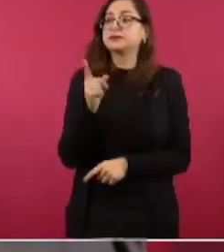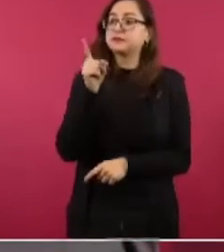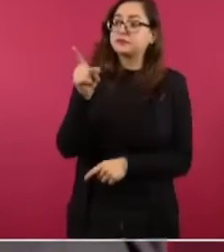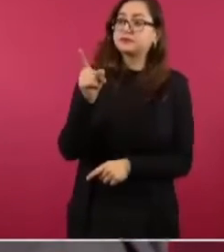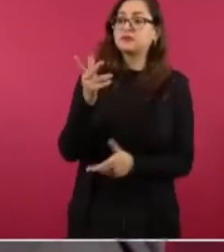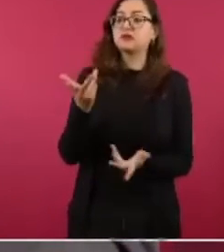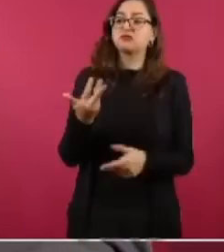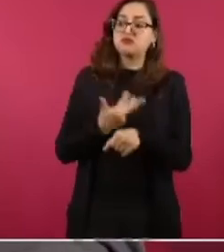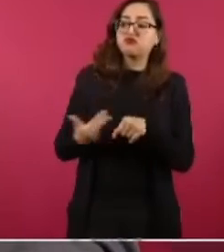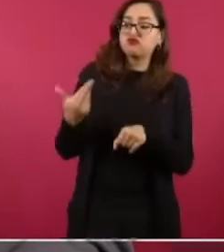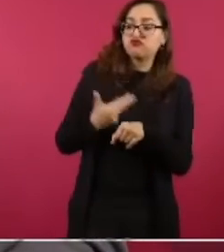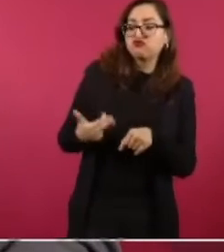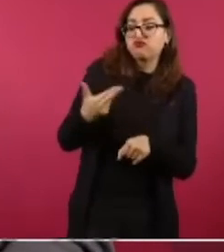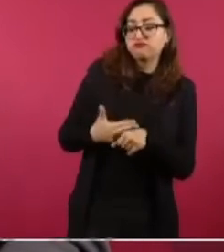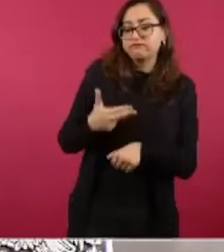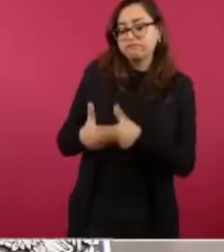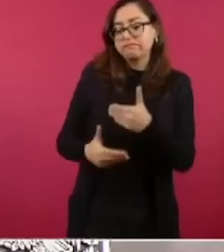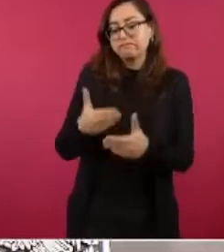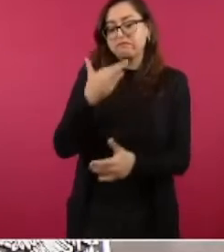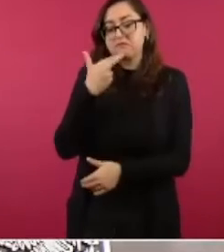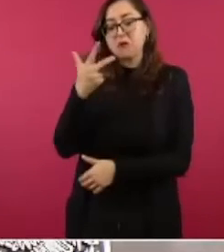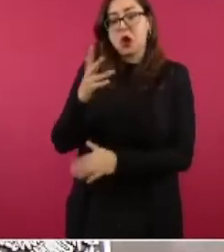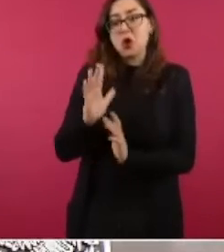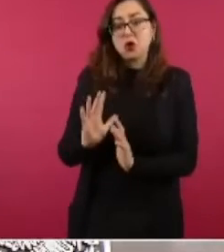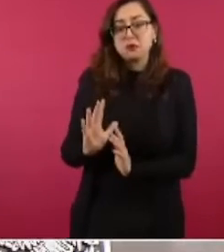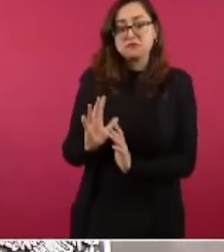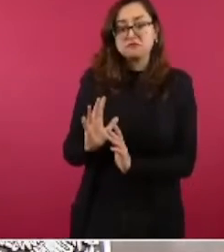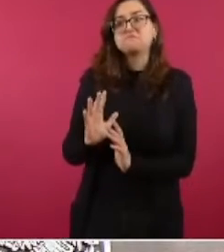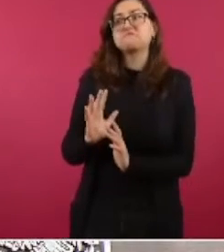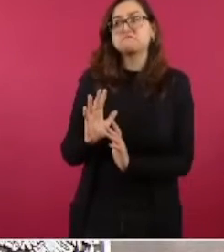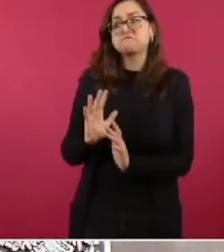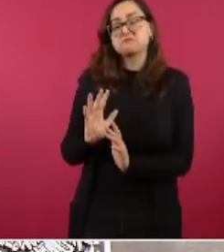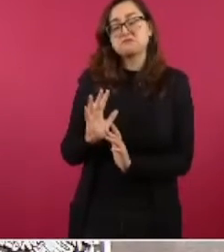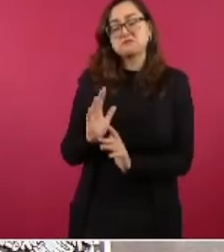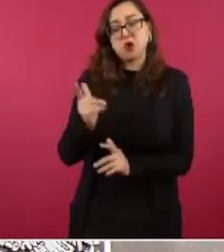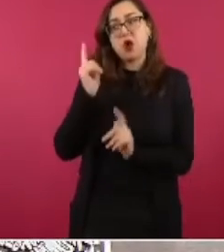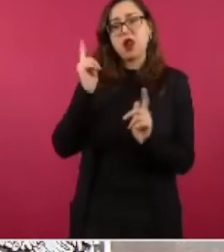manera. Es un sistema político